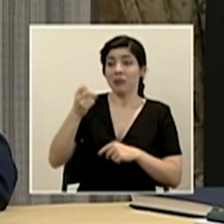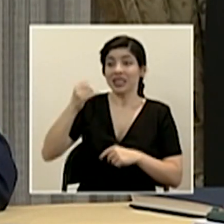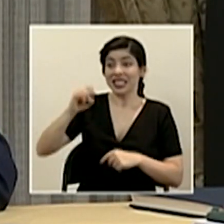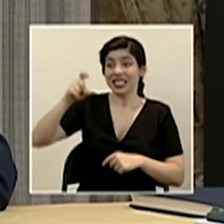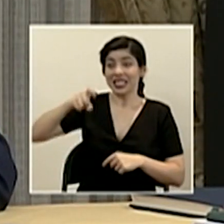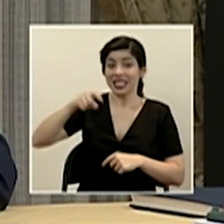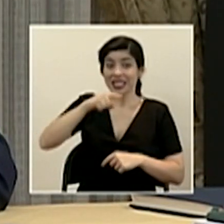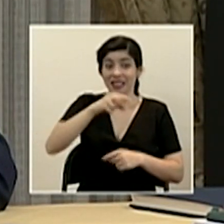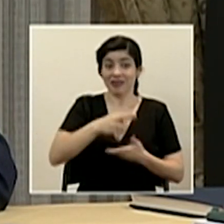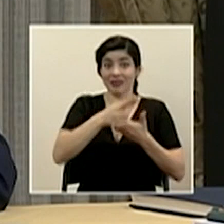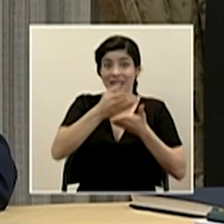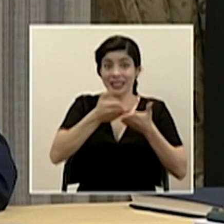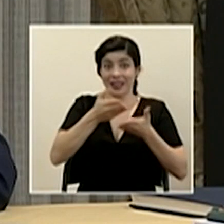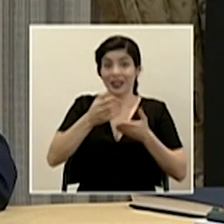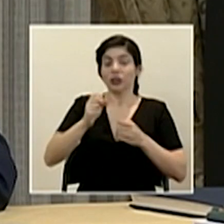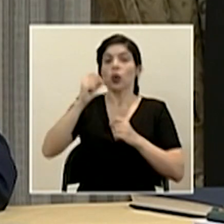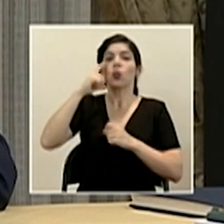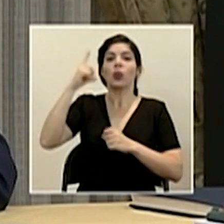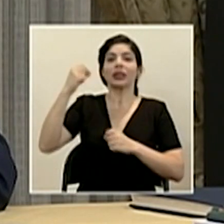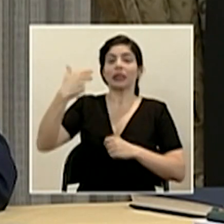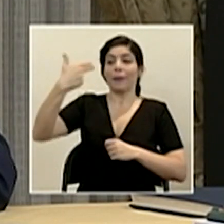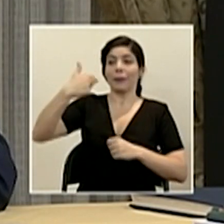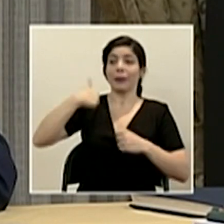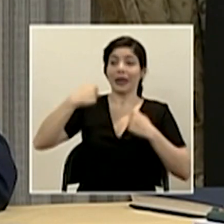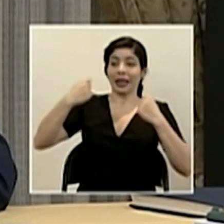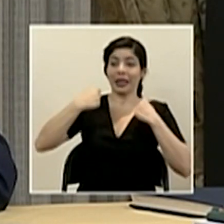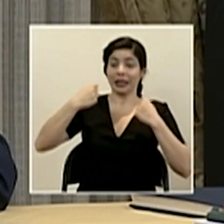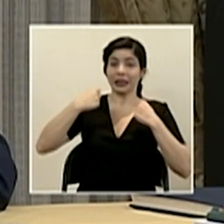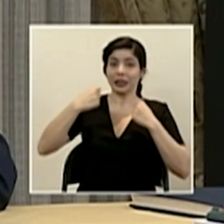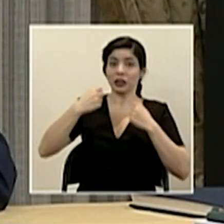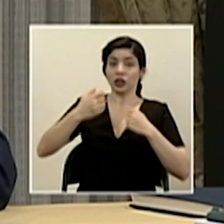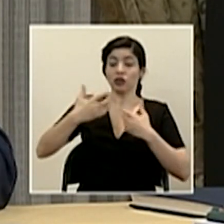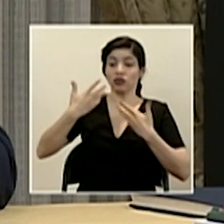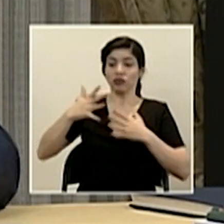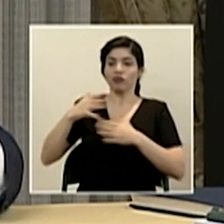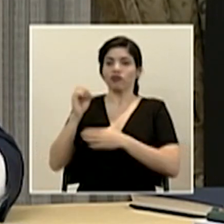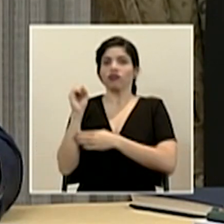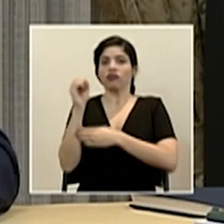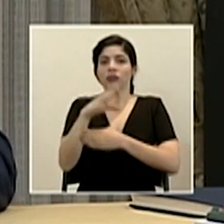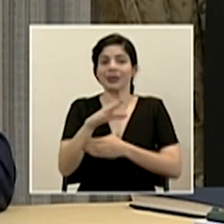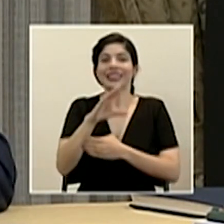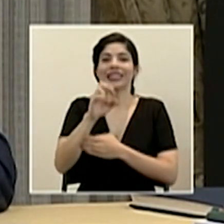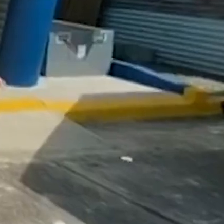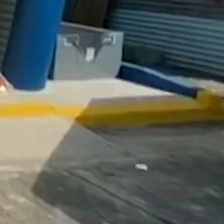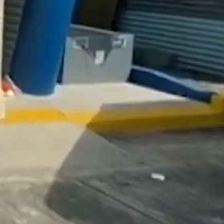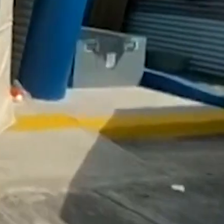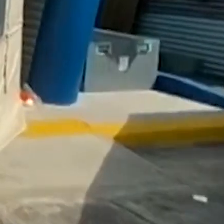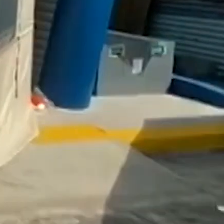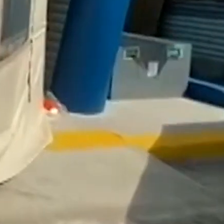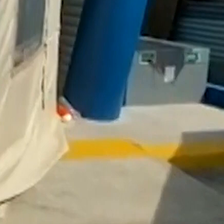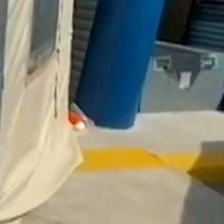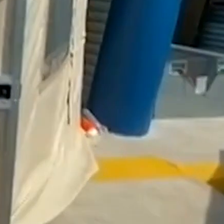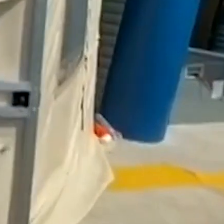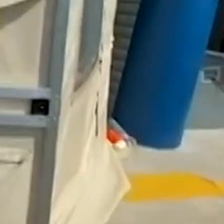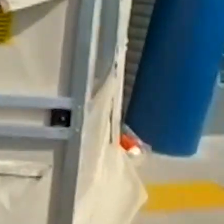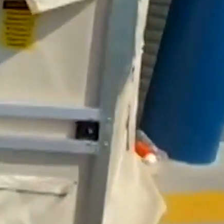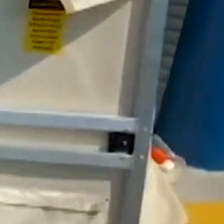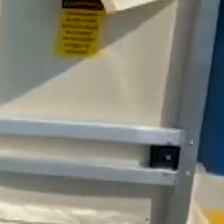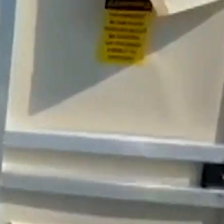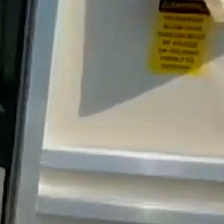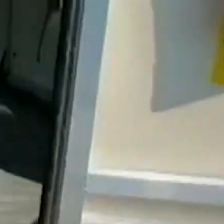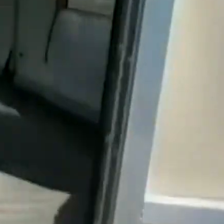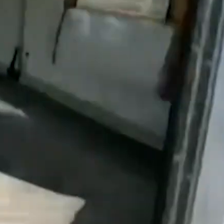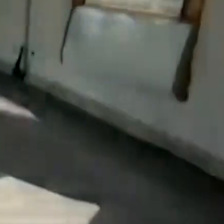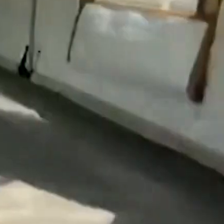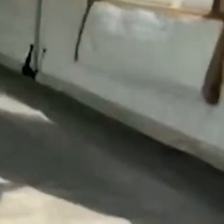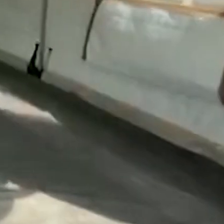requiere estos servicios por WhatsApp y son reenviados al CENARE para que se le dé seguimiento. El presidente ejecutivo de la Caja,